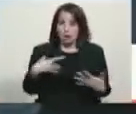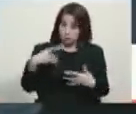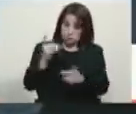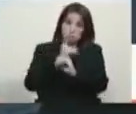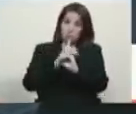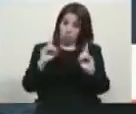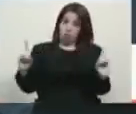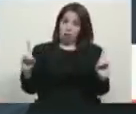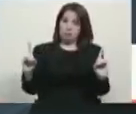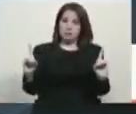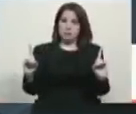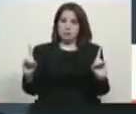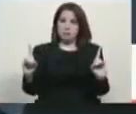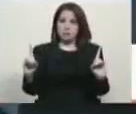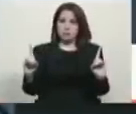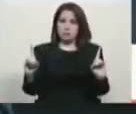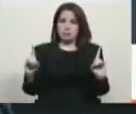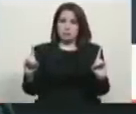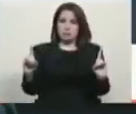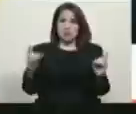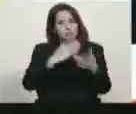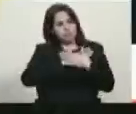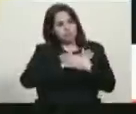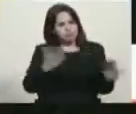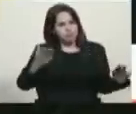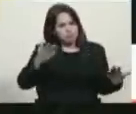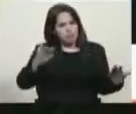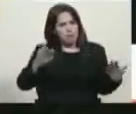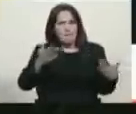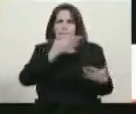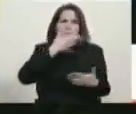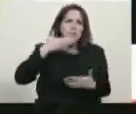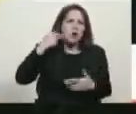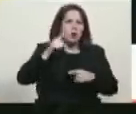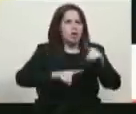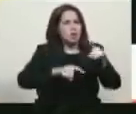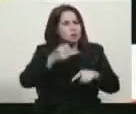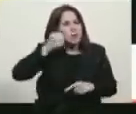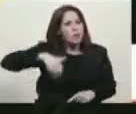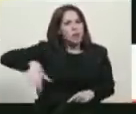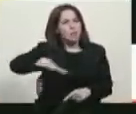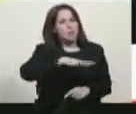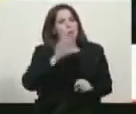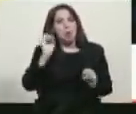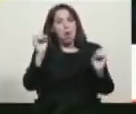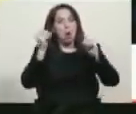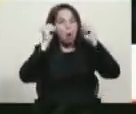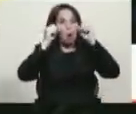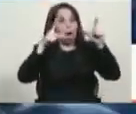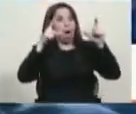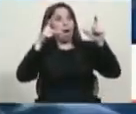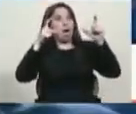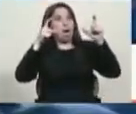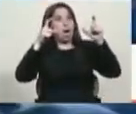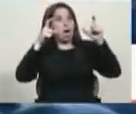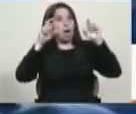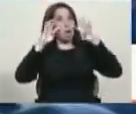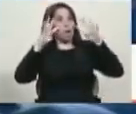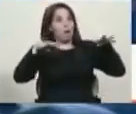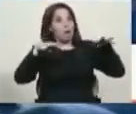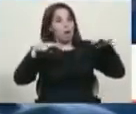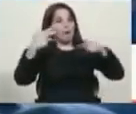democracia? ¿El bienestar del pueblo? ¿O tiene los ojos así, esgaritados por